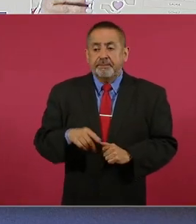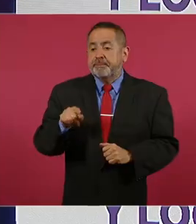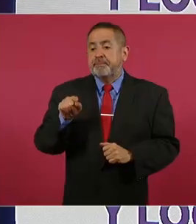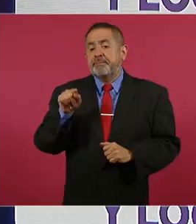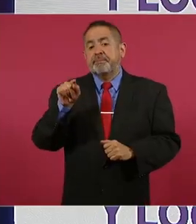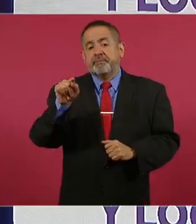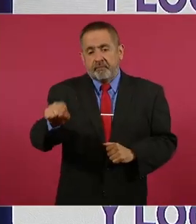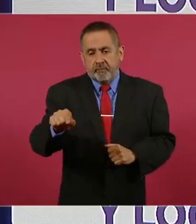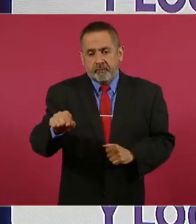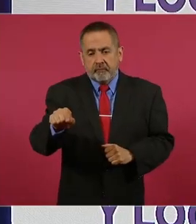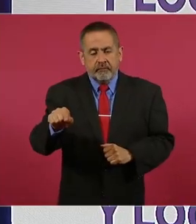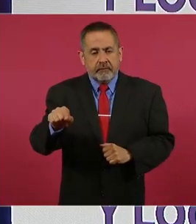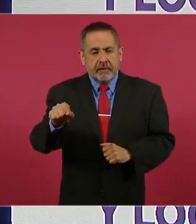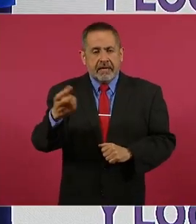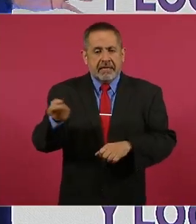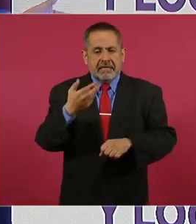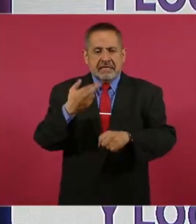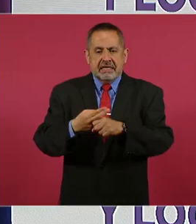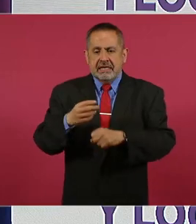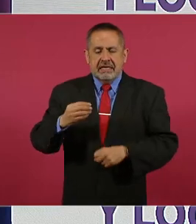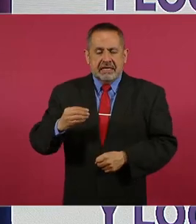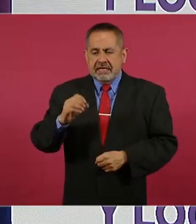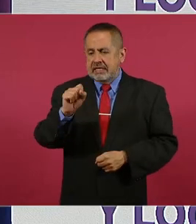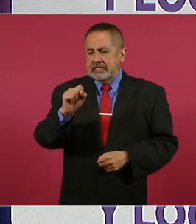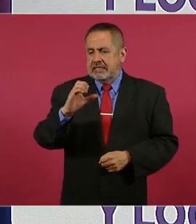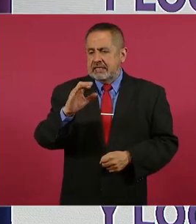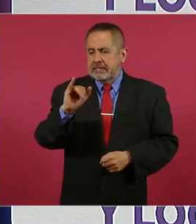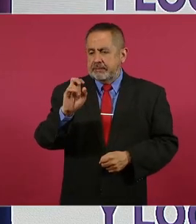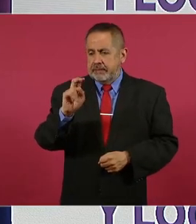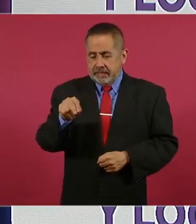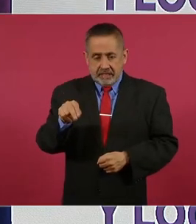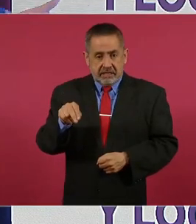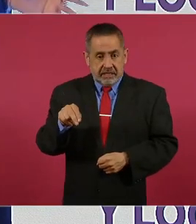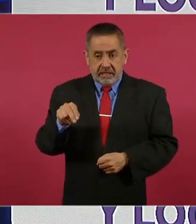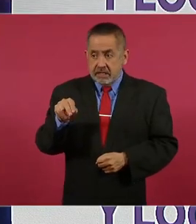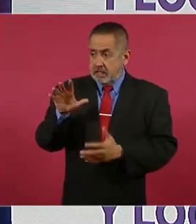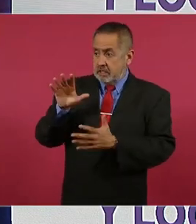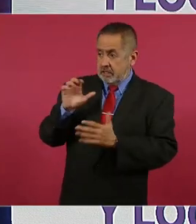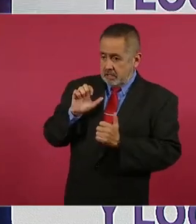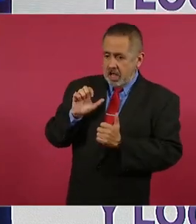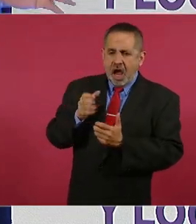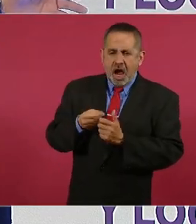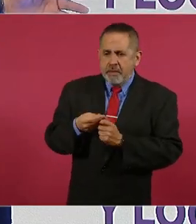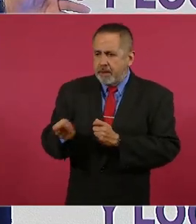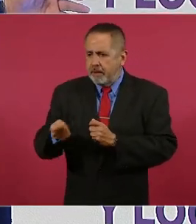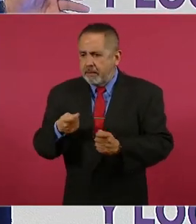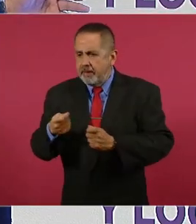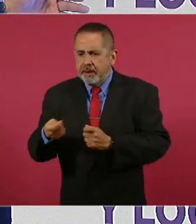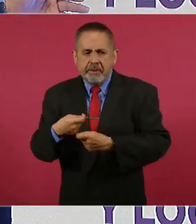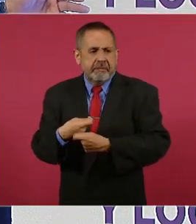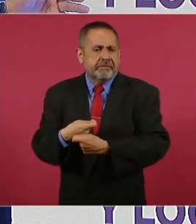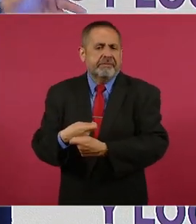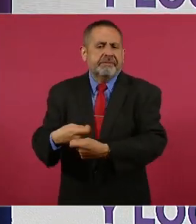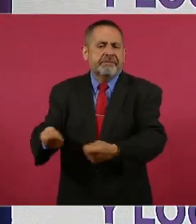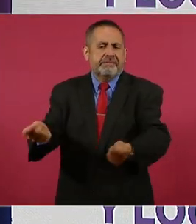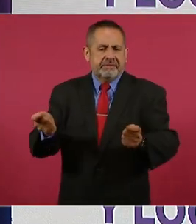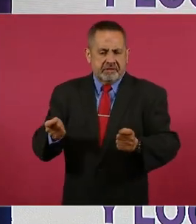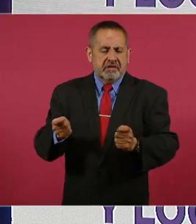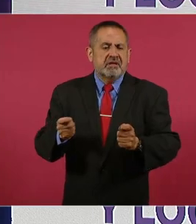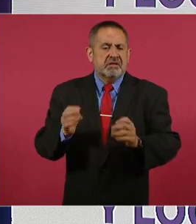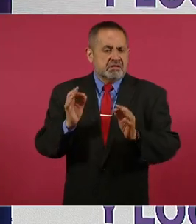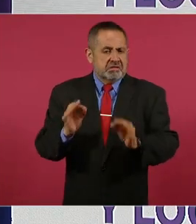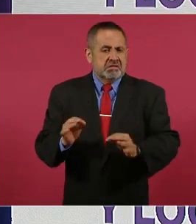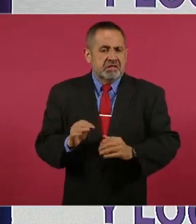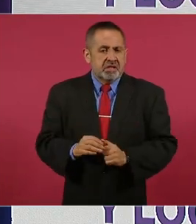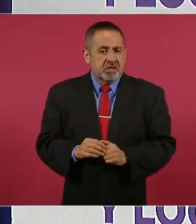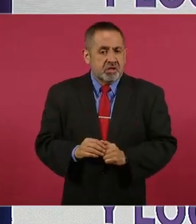la Secretaría de Bienestar y se distribuyen, ya sea